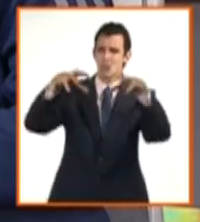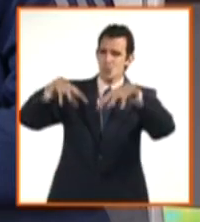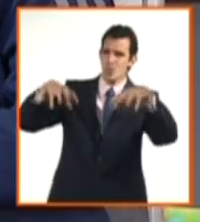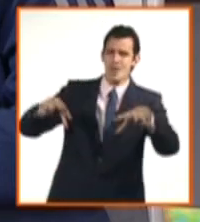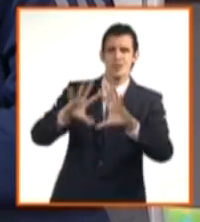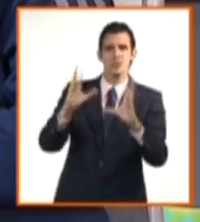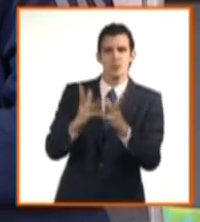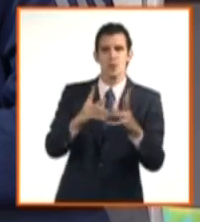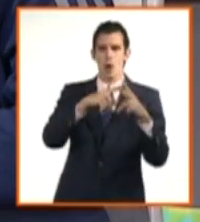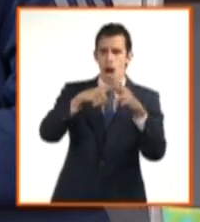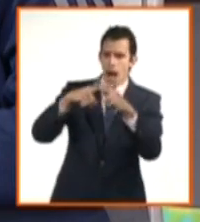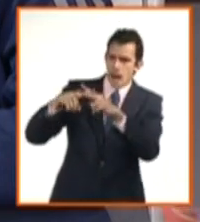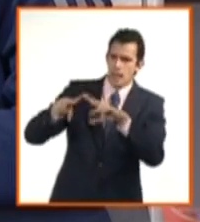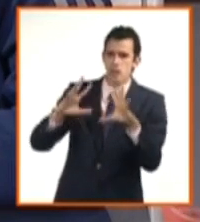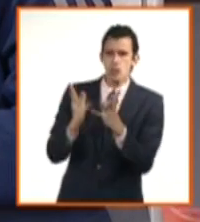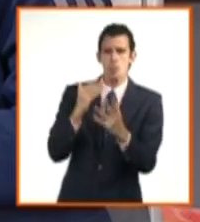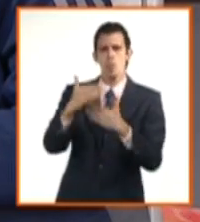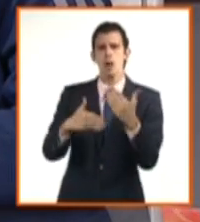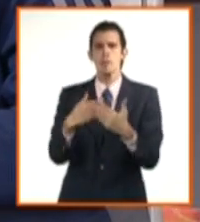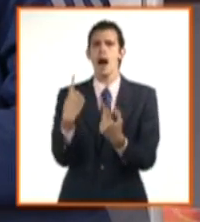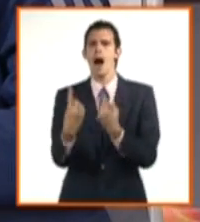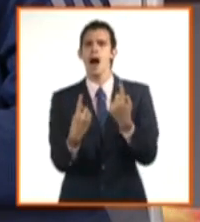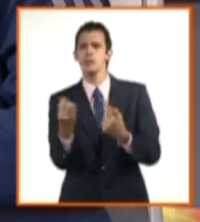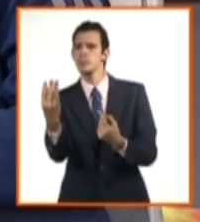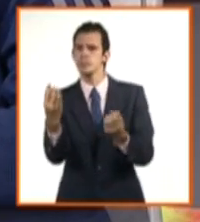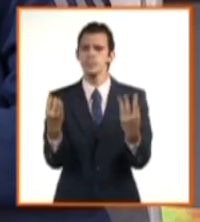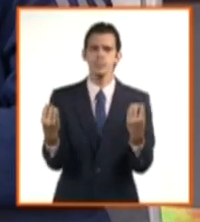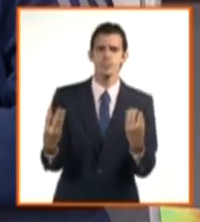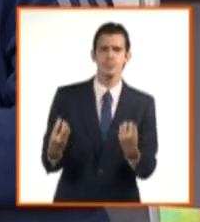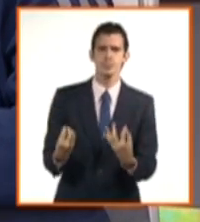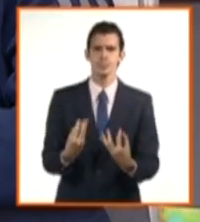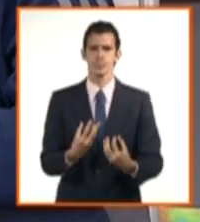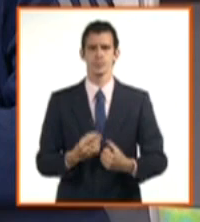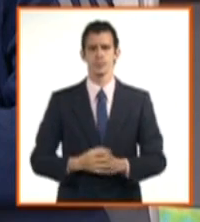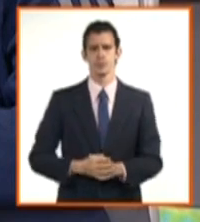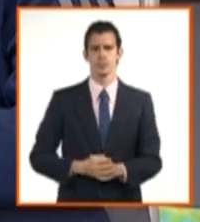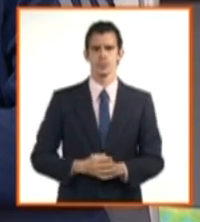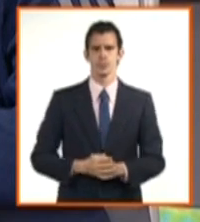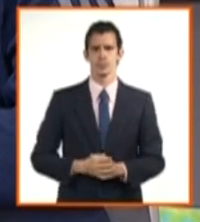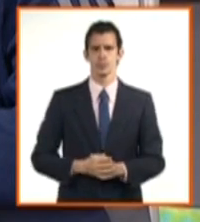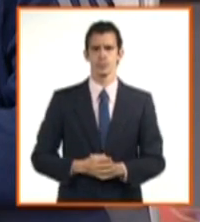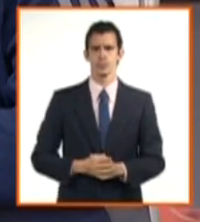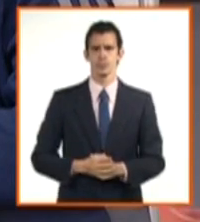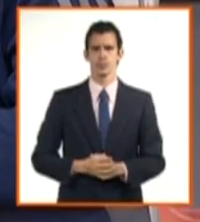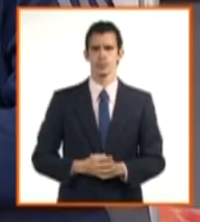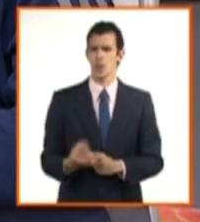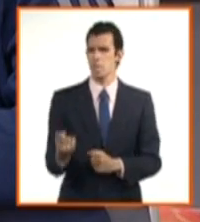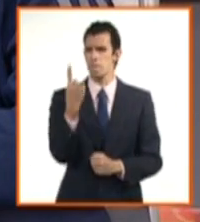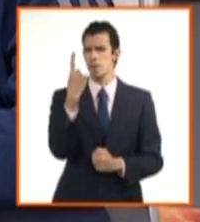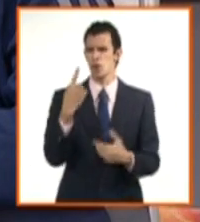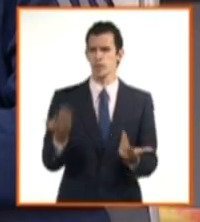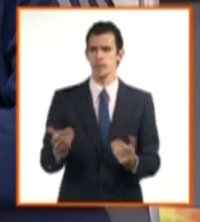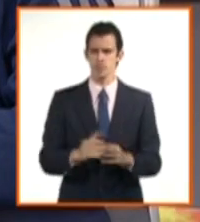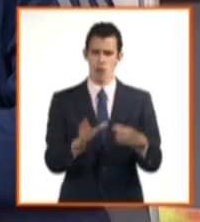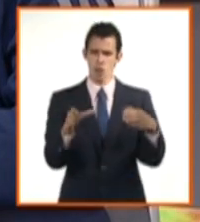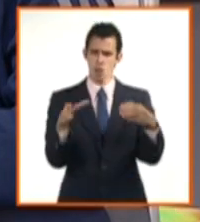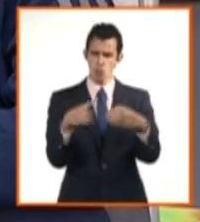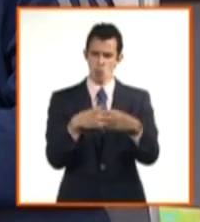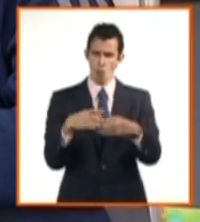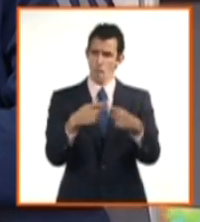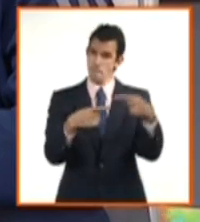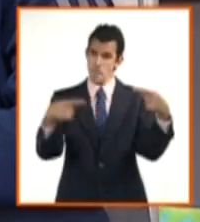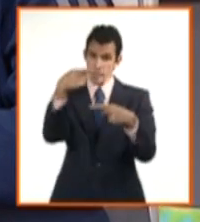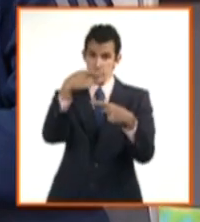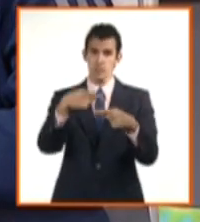municipios los grupos temporales de trabajo y los centros de dirección en todos los municipios